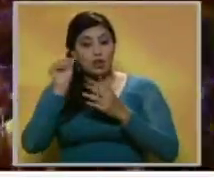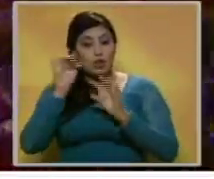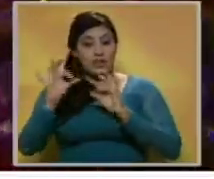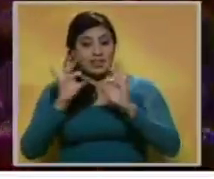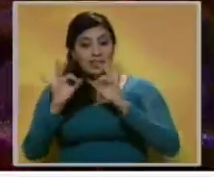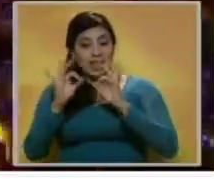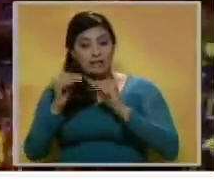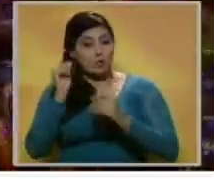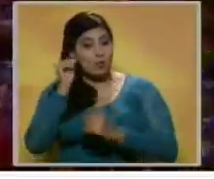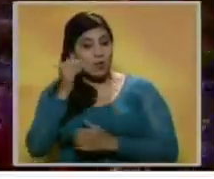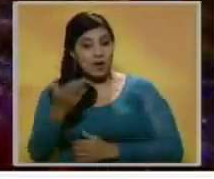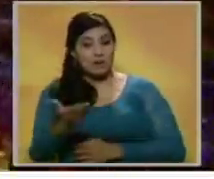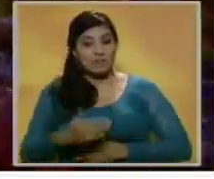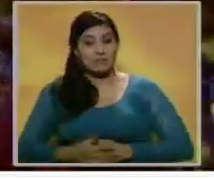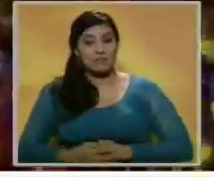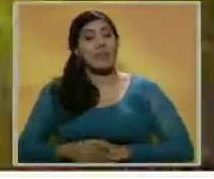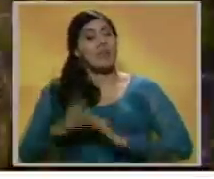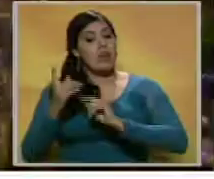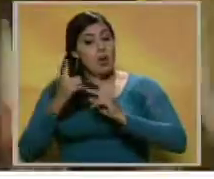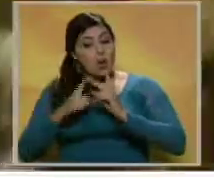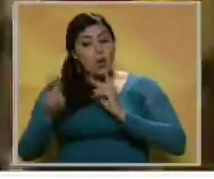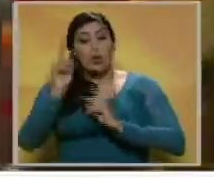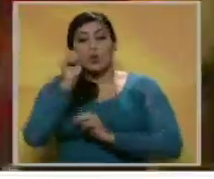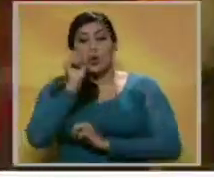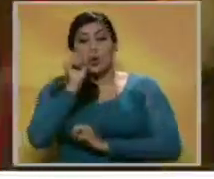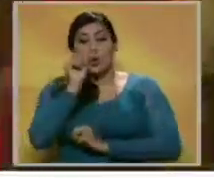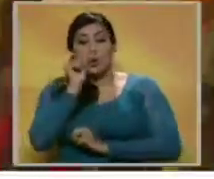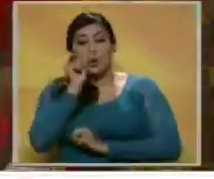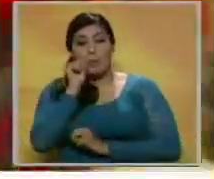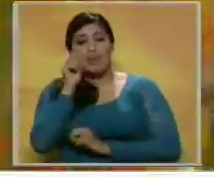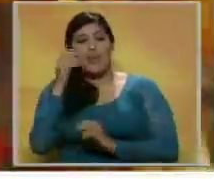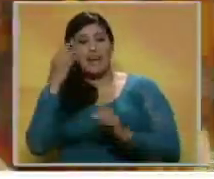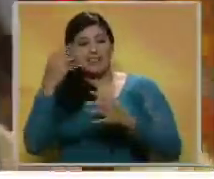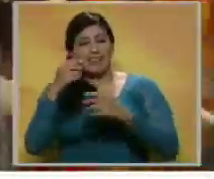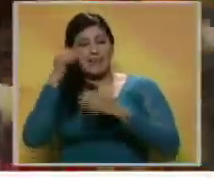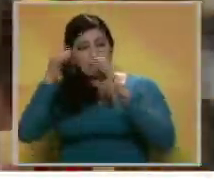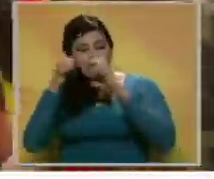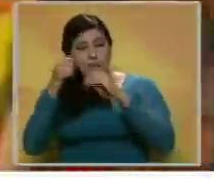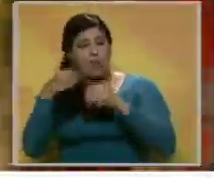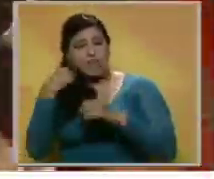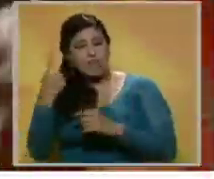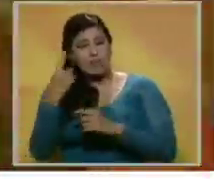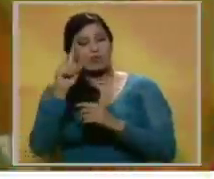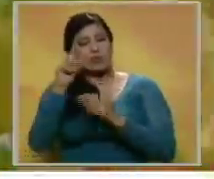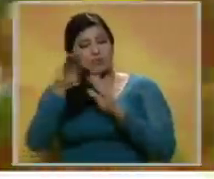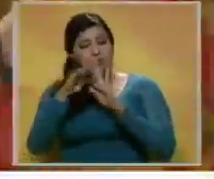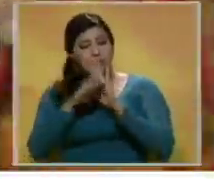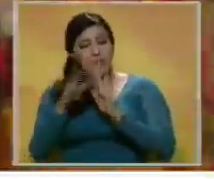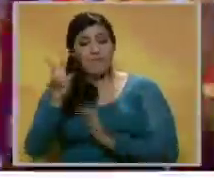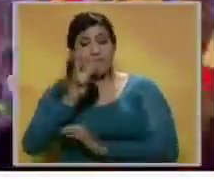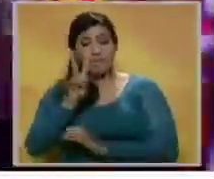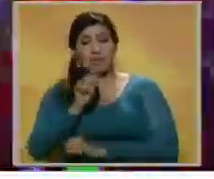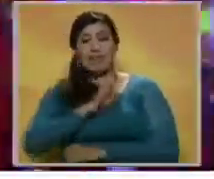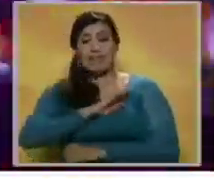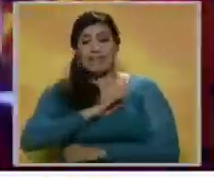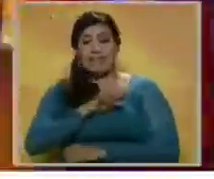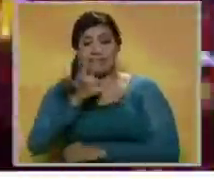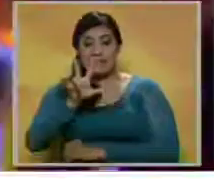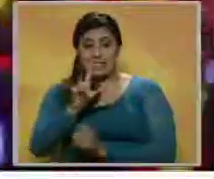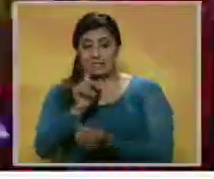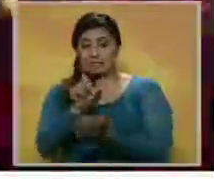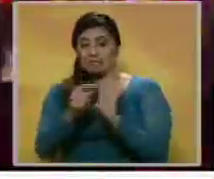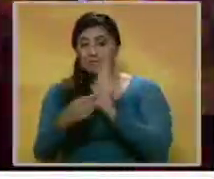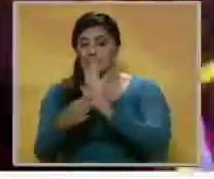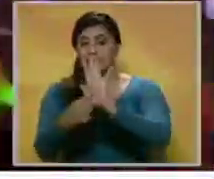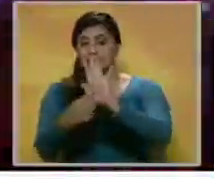Vergara por el género femenino. Y los hombres, Antonio Banderas, Jaime Camil y Wina Levy. Venezuela tendrá 13 representantes